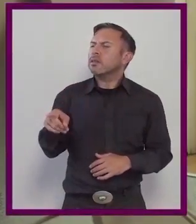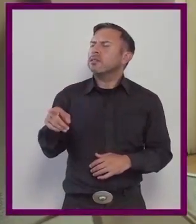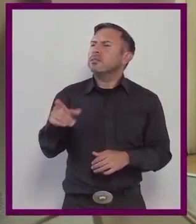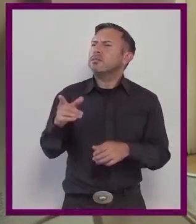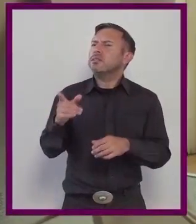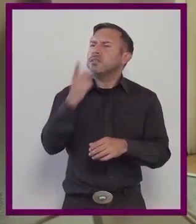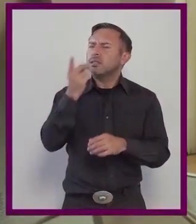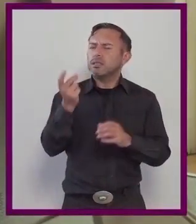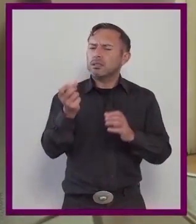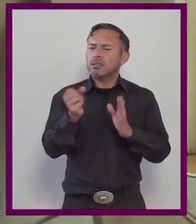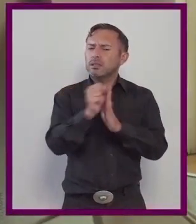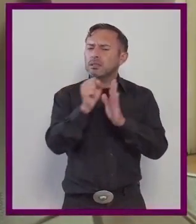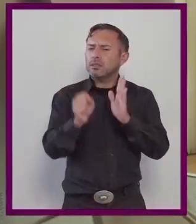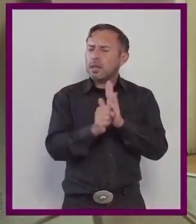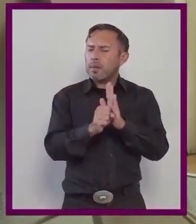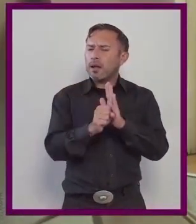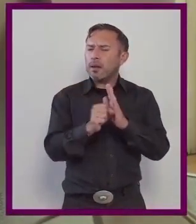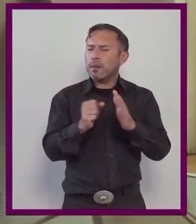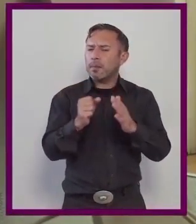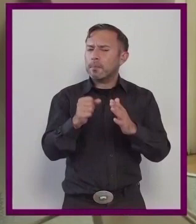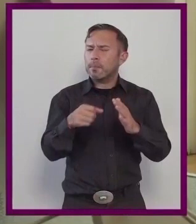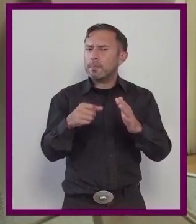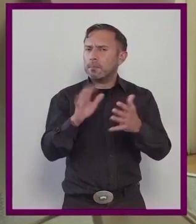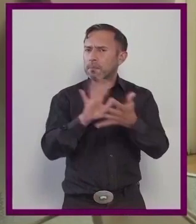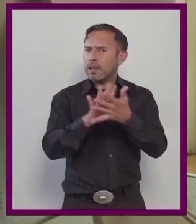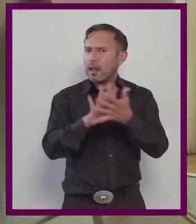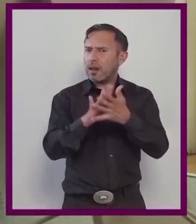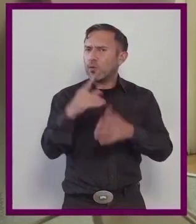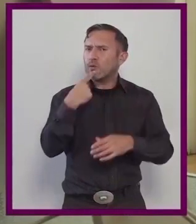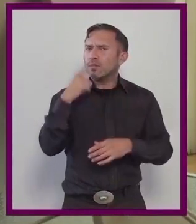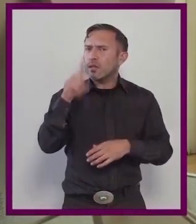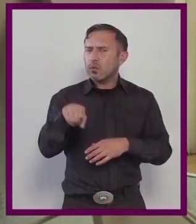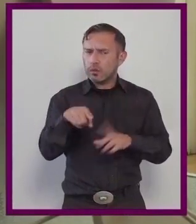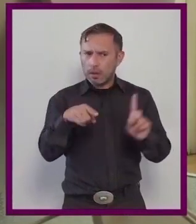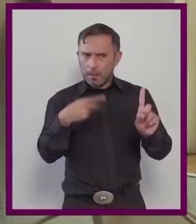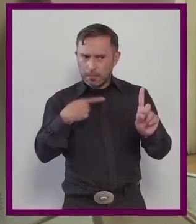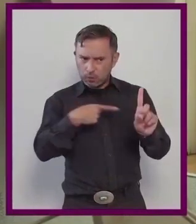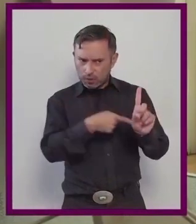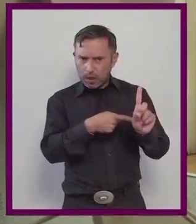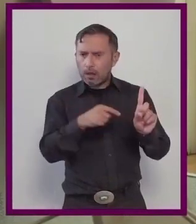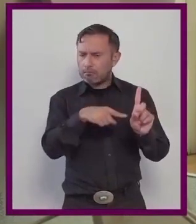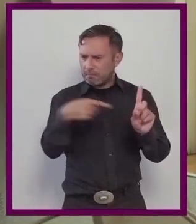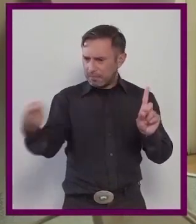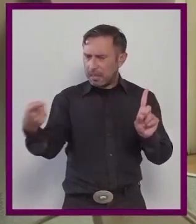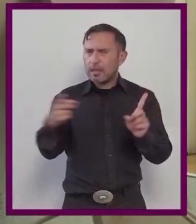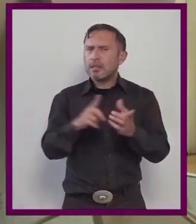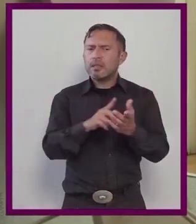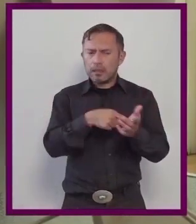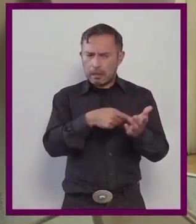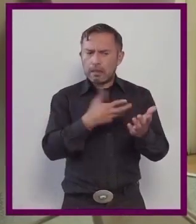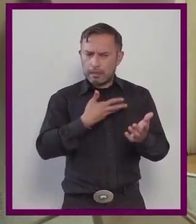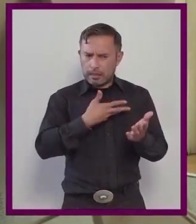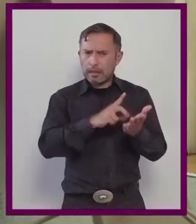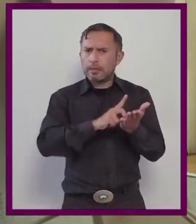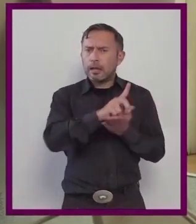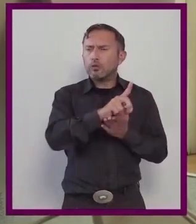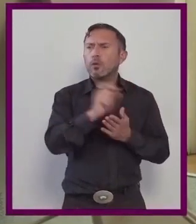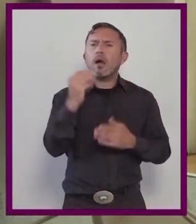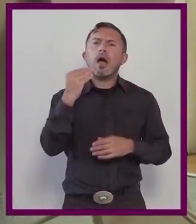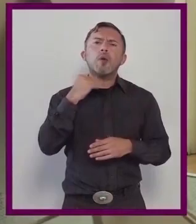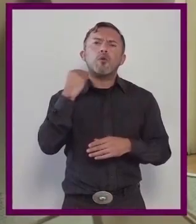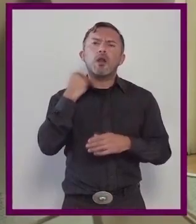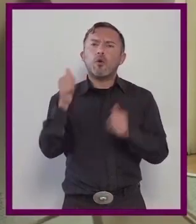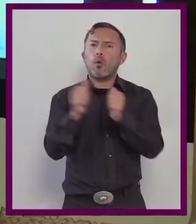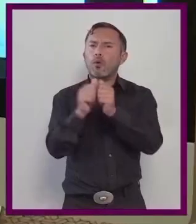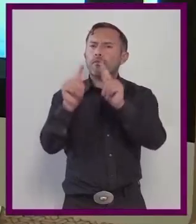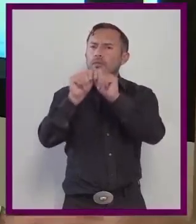el contexto del sistema penal acusatorio que el acusado tiene derecho a un abogado titulado? ¿Por qué y para